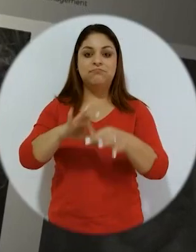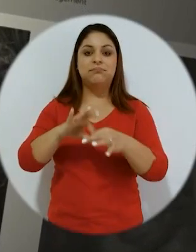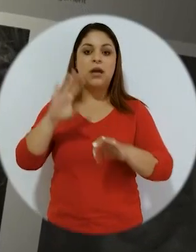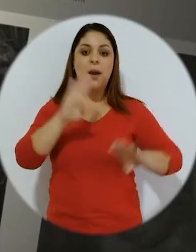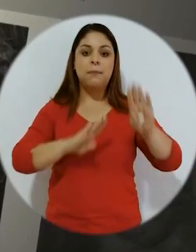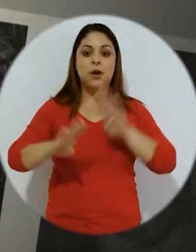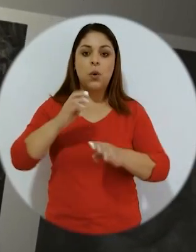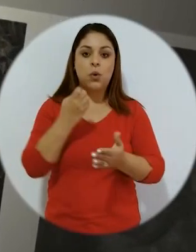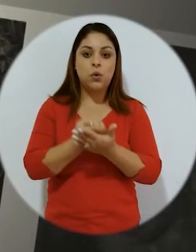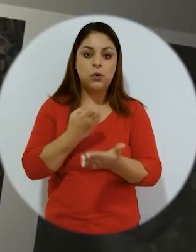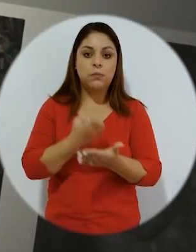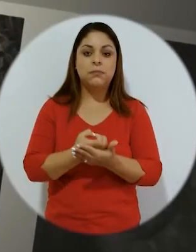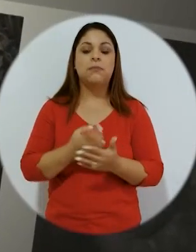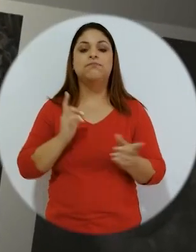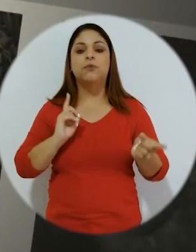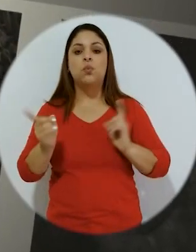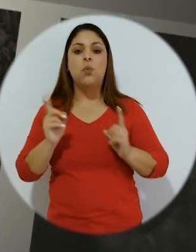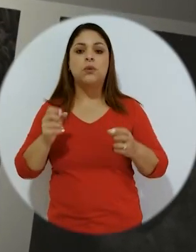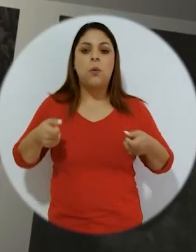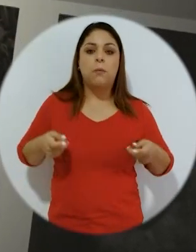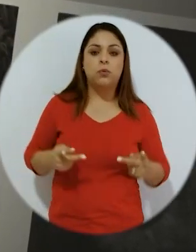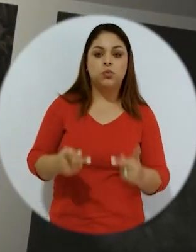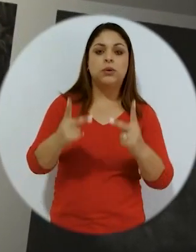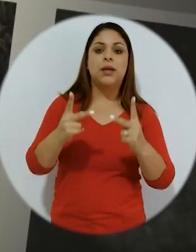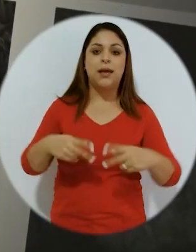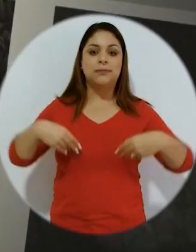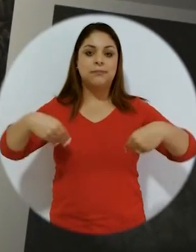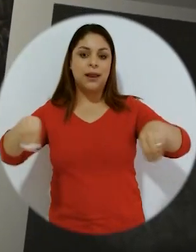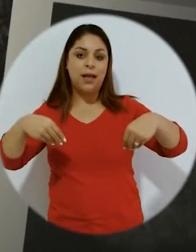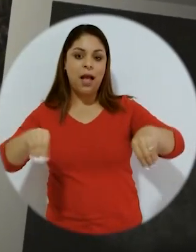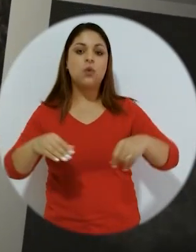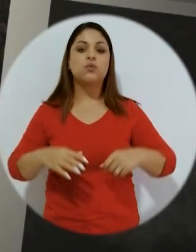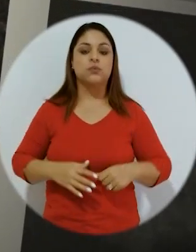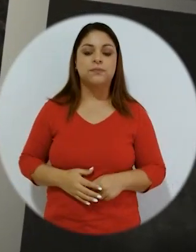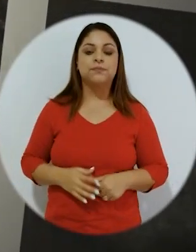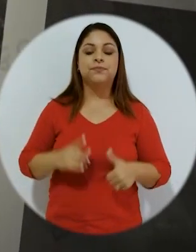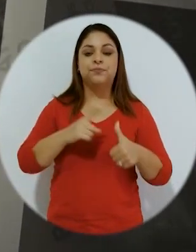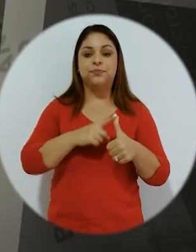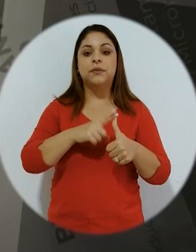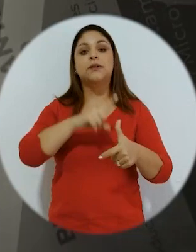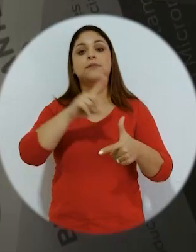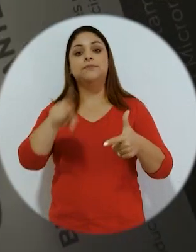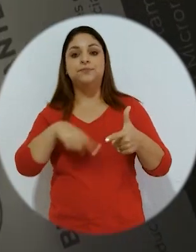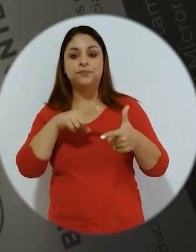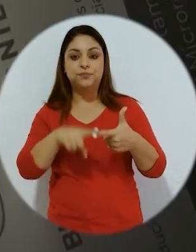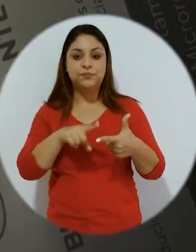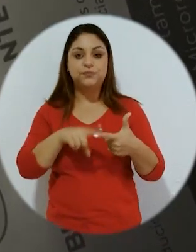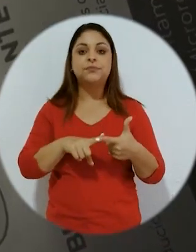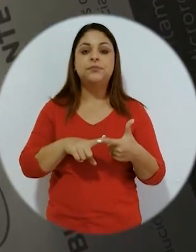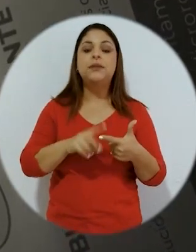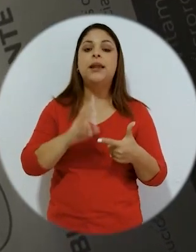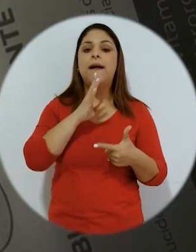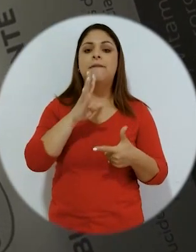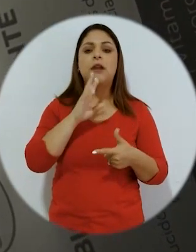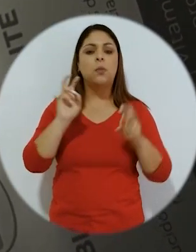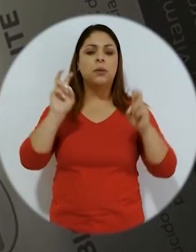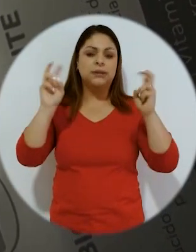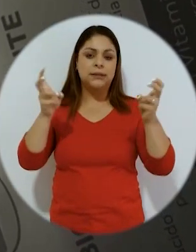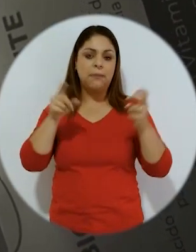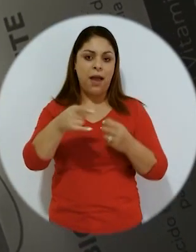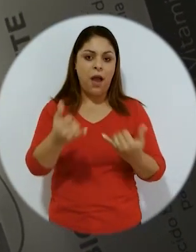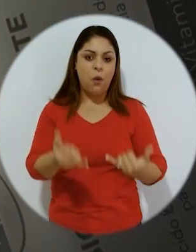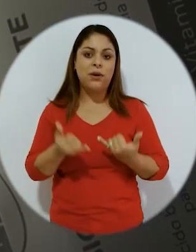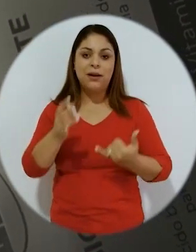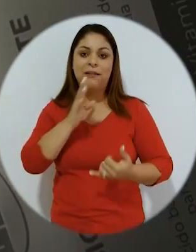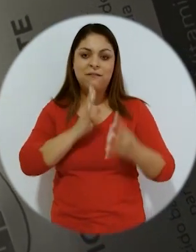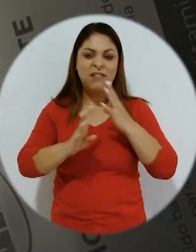de la bioeconomía, cuáles son las oportunidades de los mercados en el tema de la bioeconomía. Vamos a hablar un poco de esta